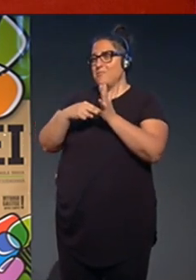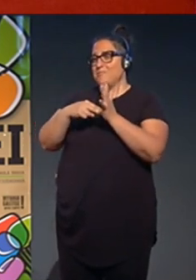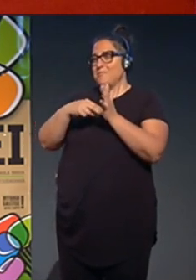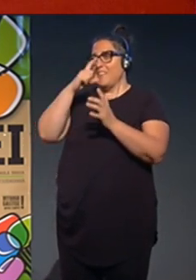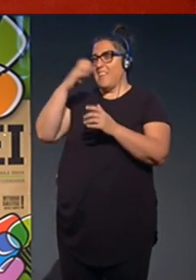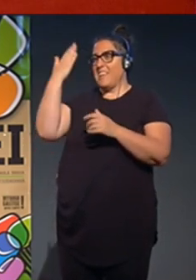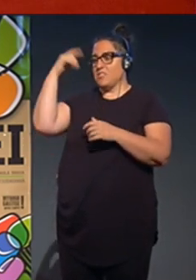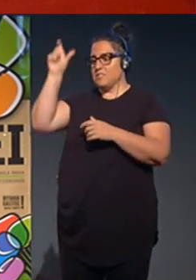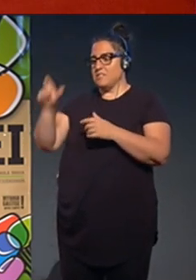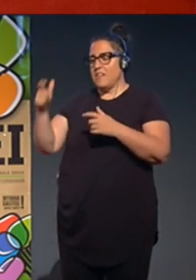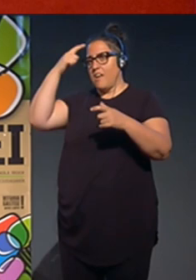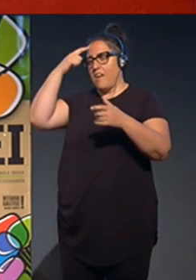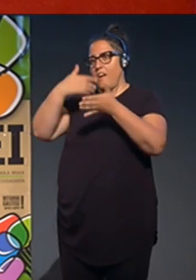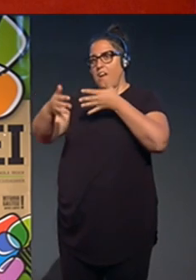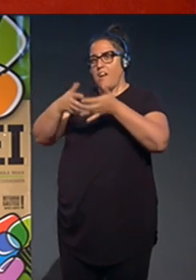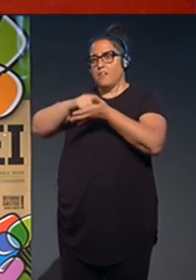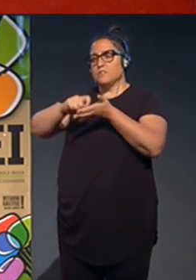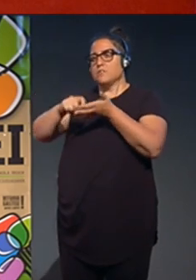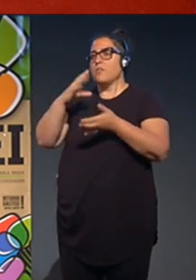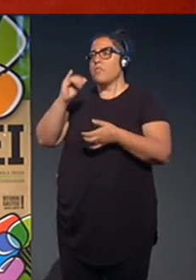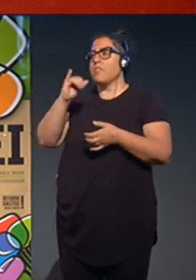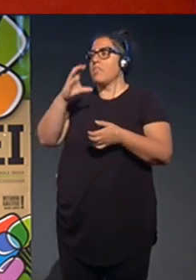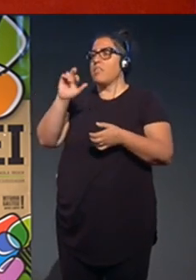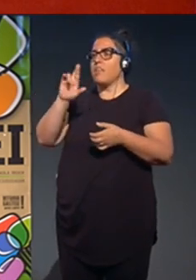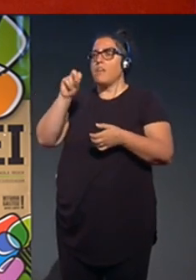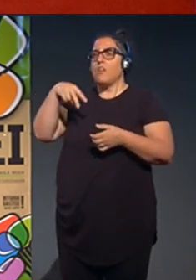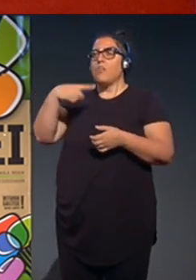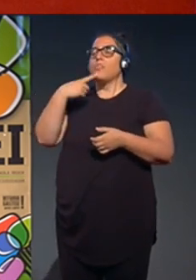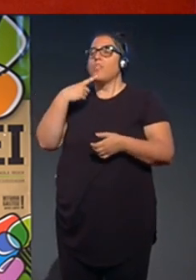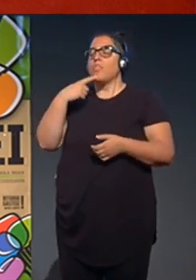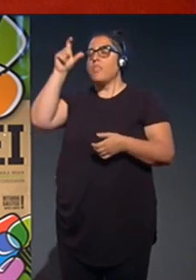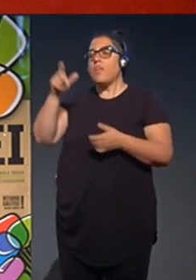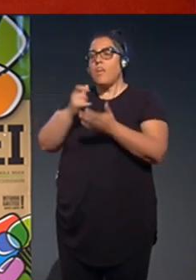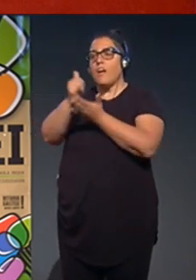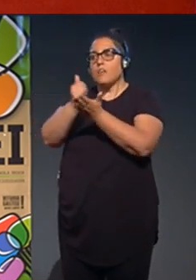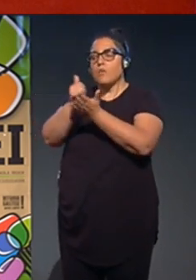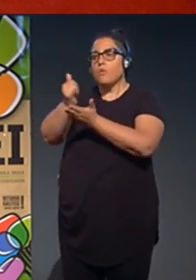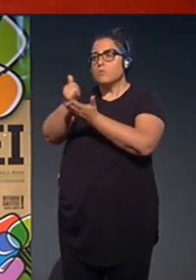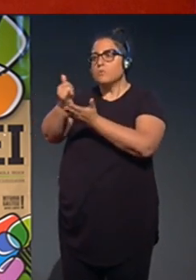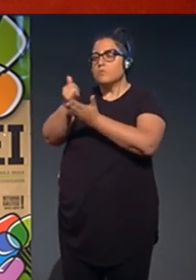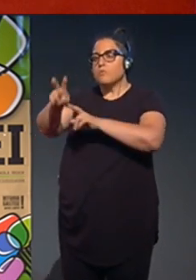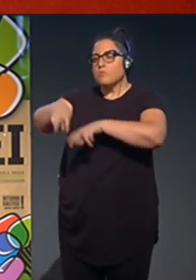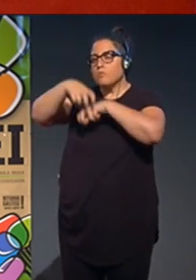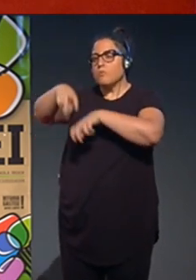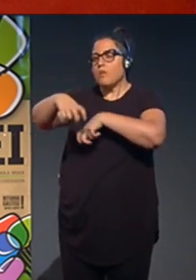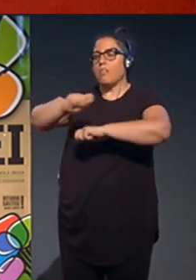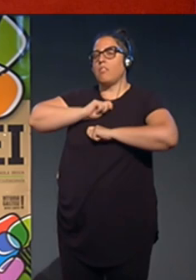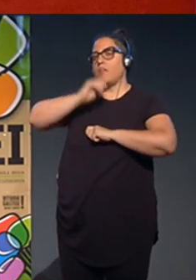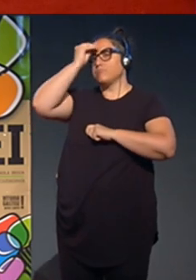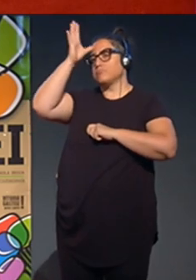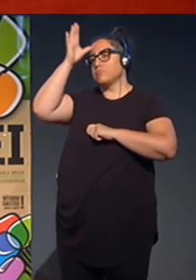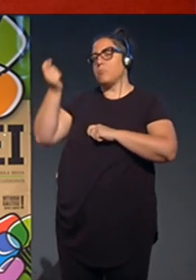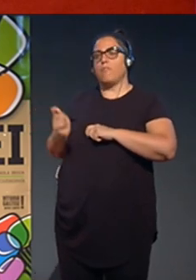decía la agricultura es la profesión propia del sabio la más adecuada al sencillo y la